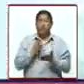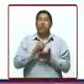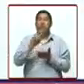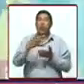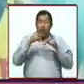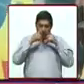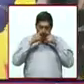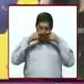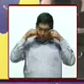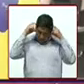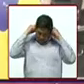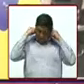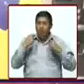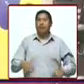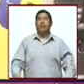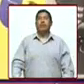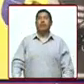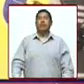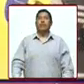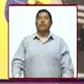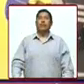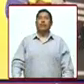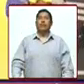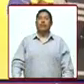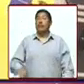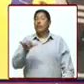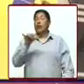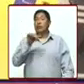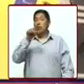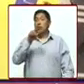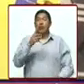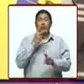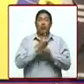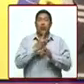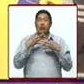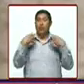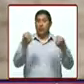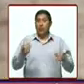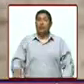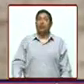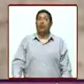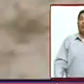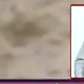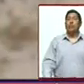comprarse un barbijo. No olviden ustedes también cuidar su salud.